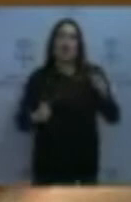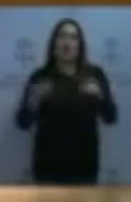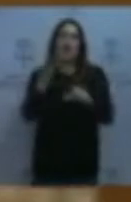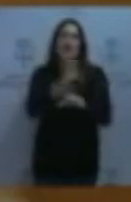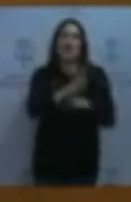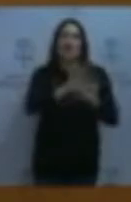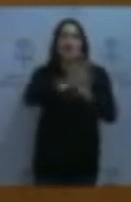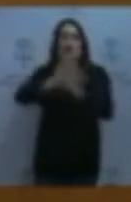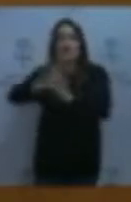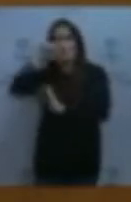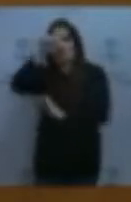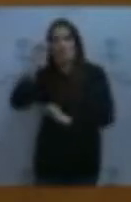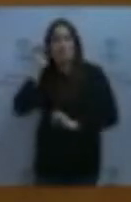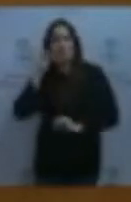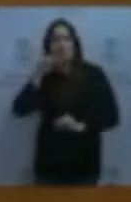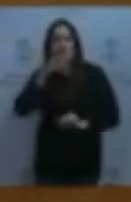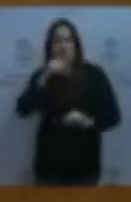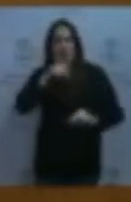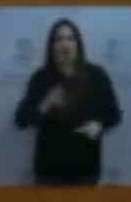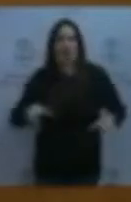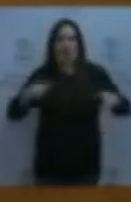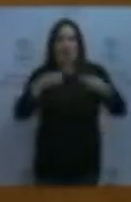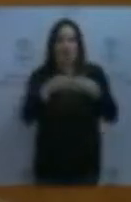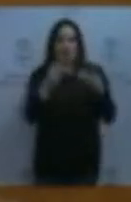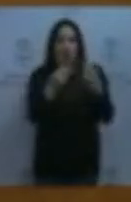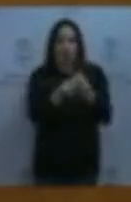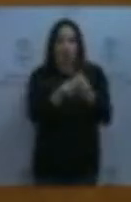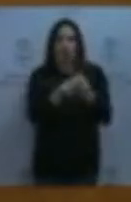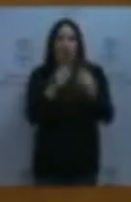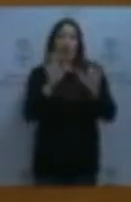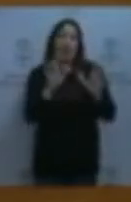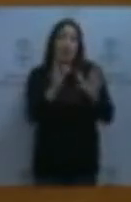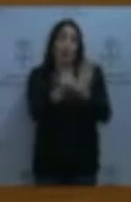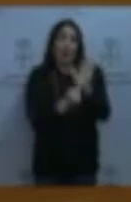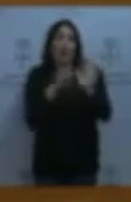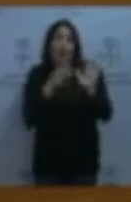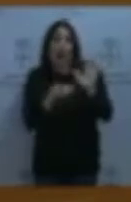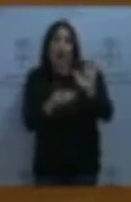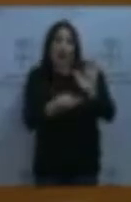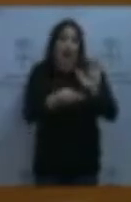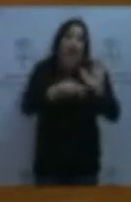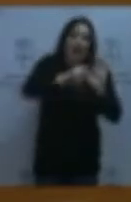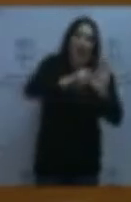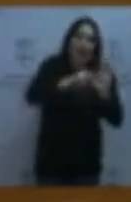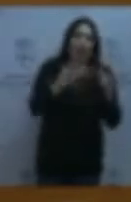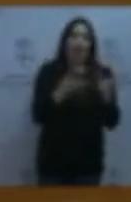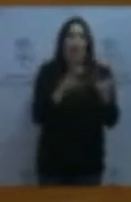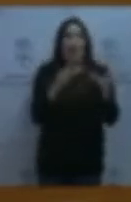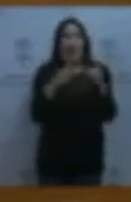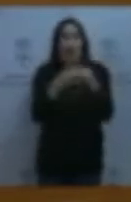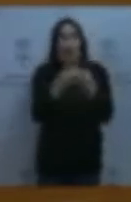iban a acompañarnos, pero la adelantación del punto hizo que todavía no llegaran.